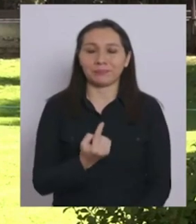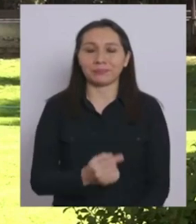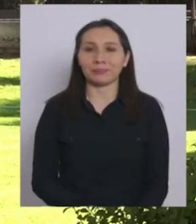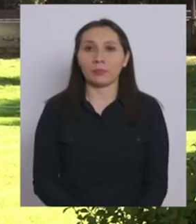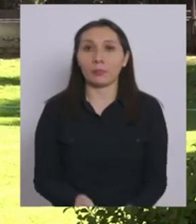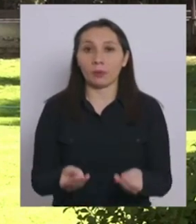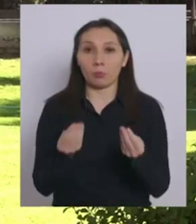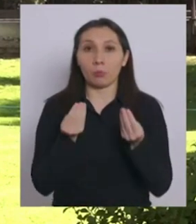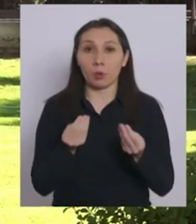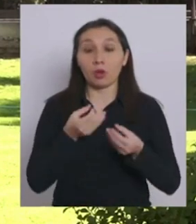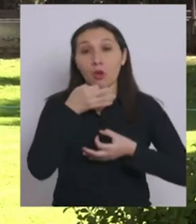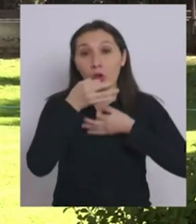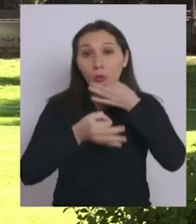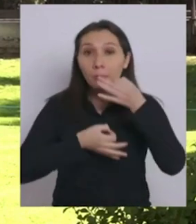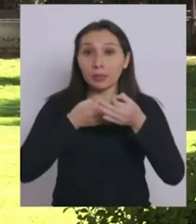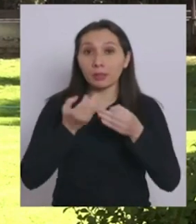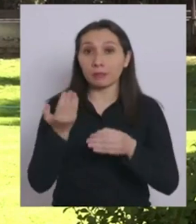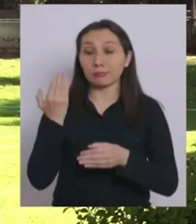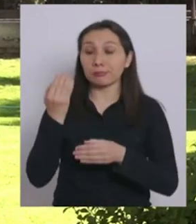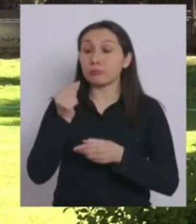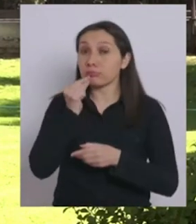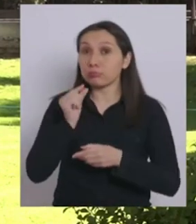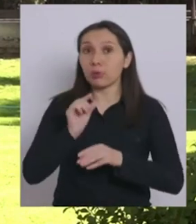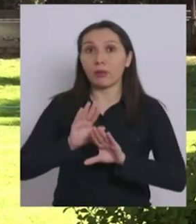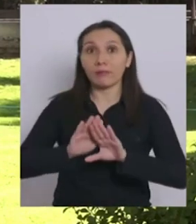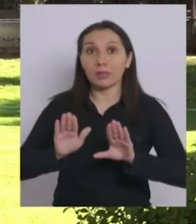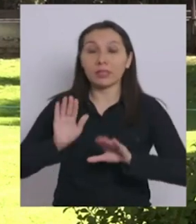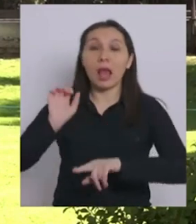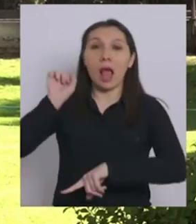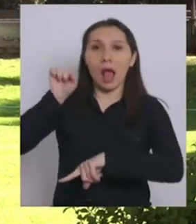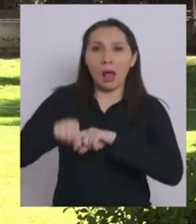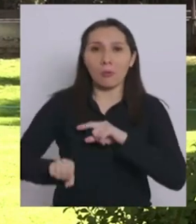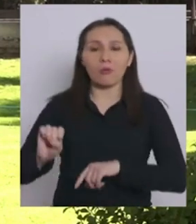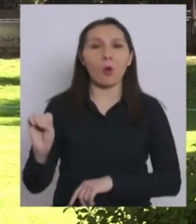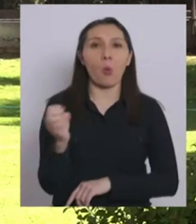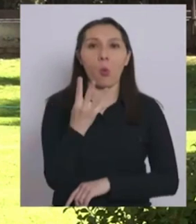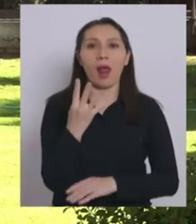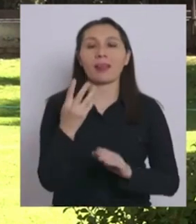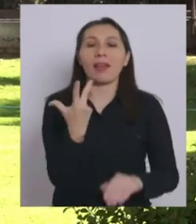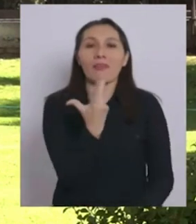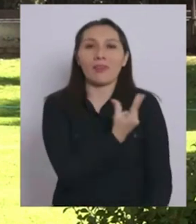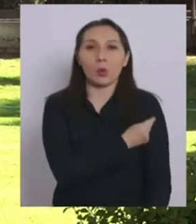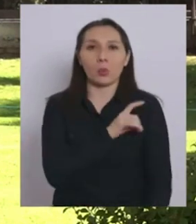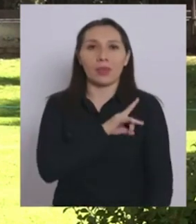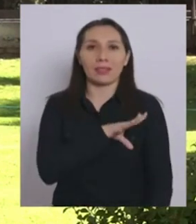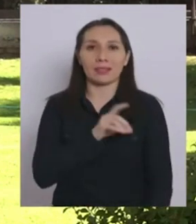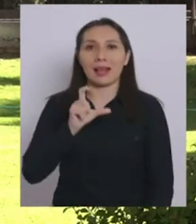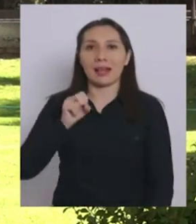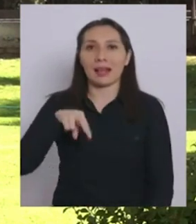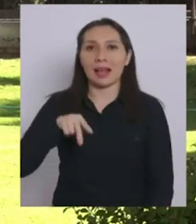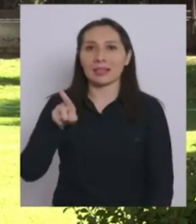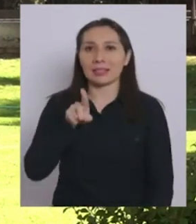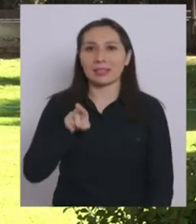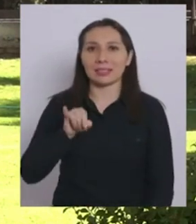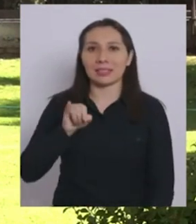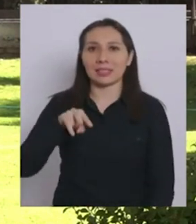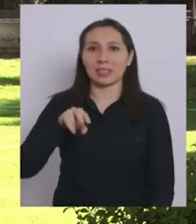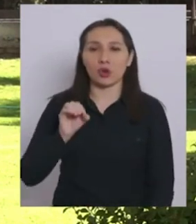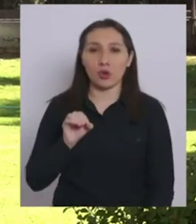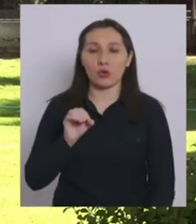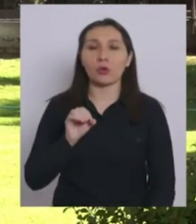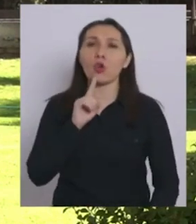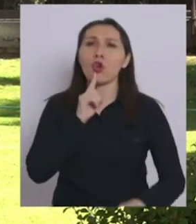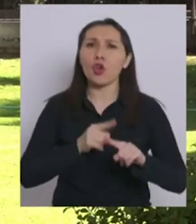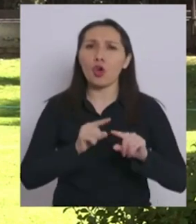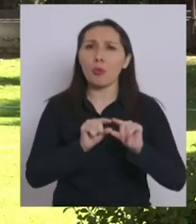bueno comentarles que acabo de aprobar la cuarta vacuna para chile la vacuna cancino la vacuna nancy no